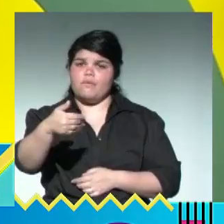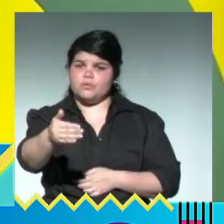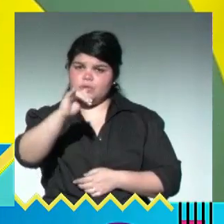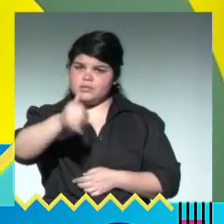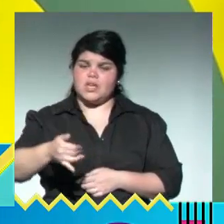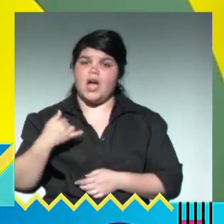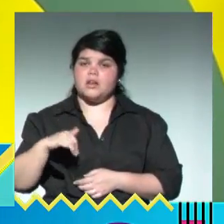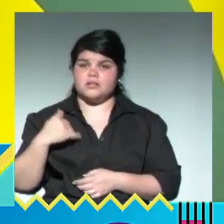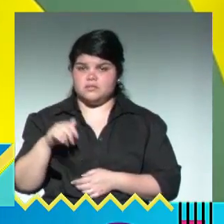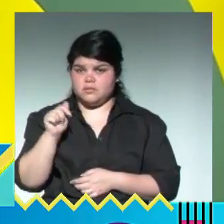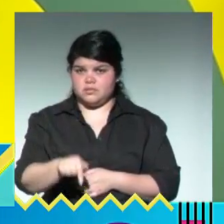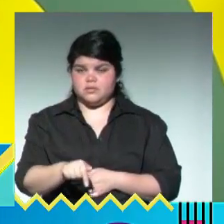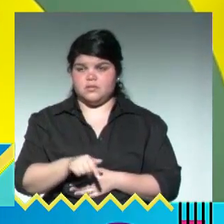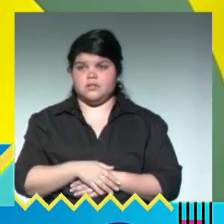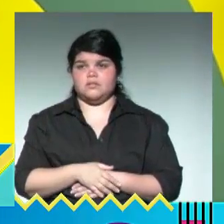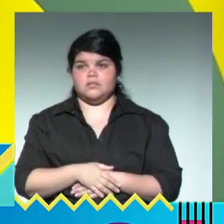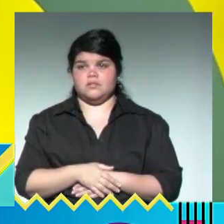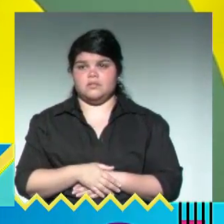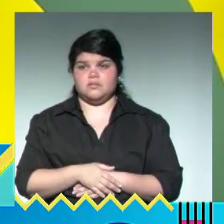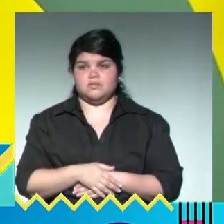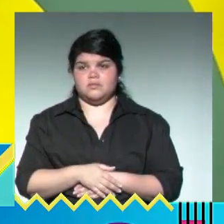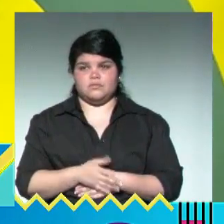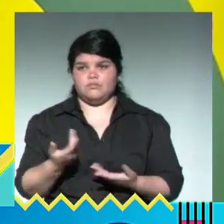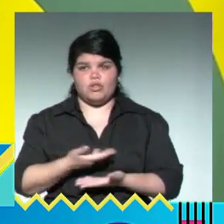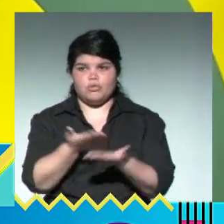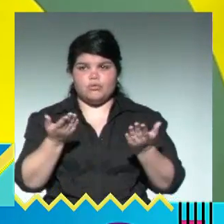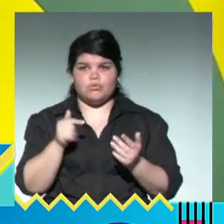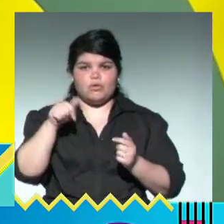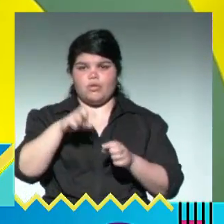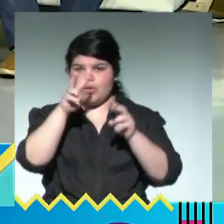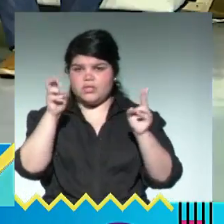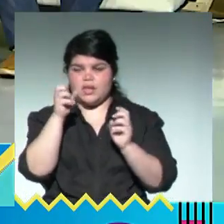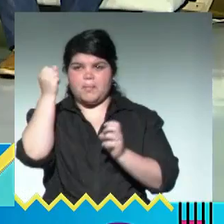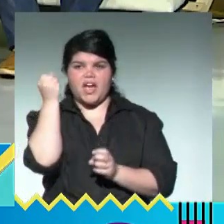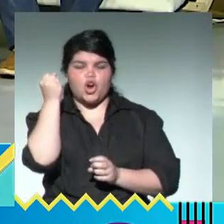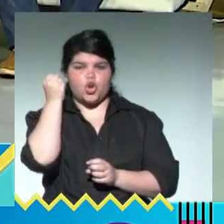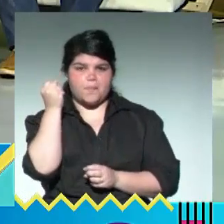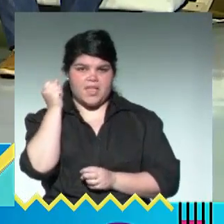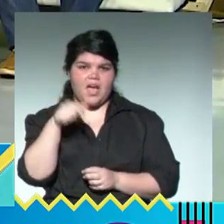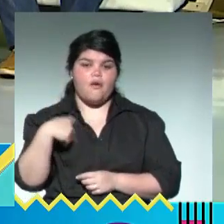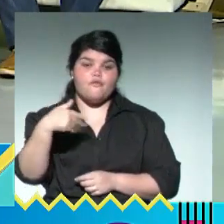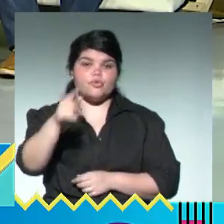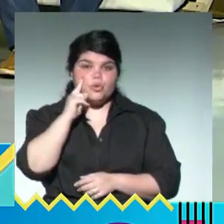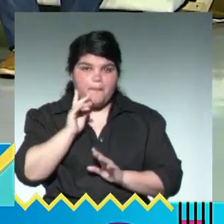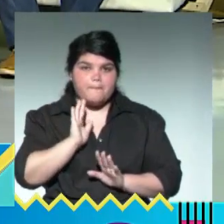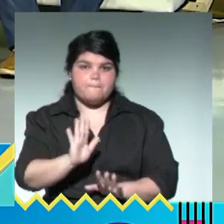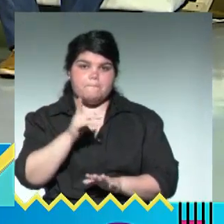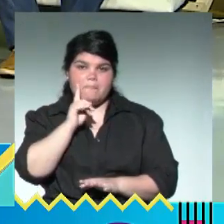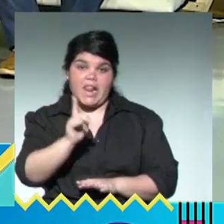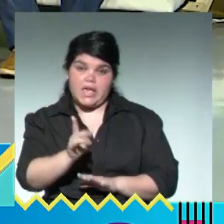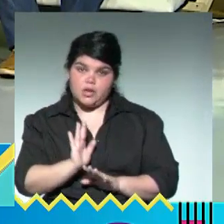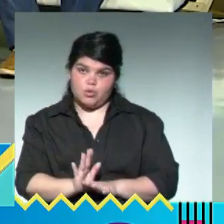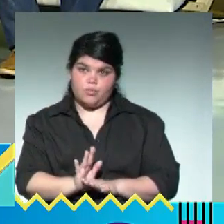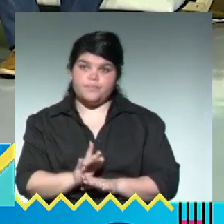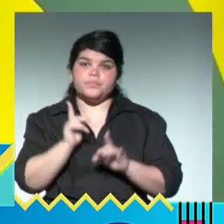tener, que tiene hoy todo este modelo económico. Estamos hablando de estas